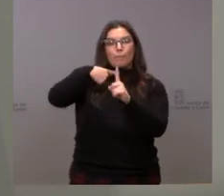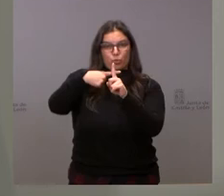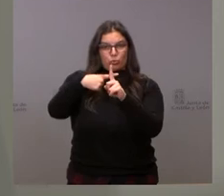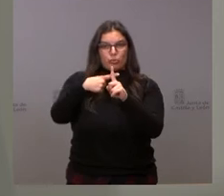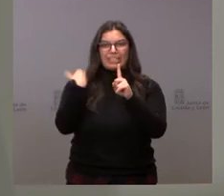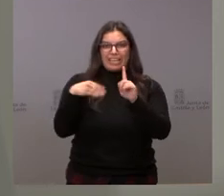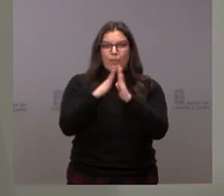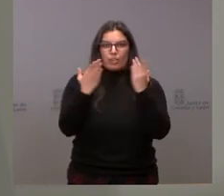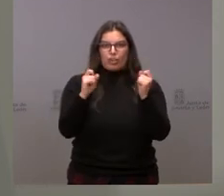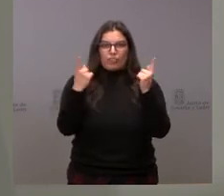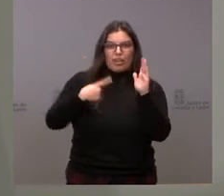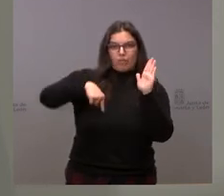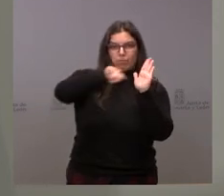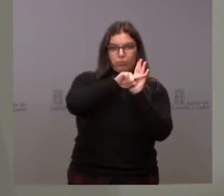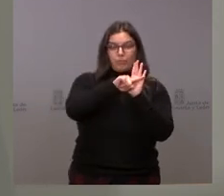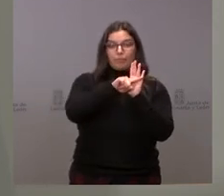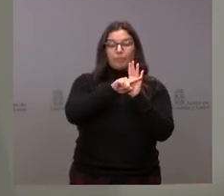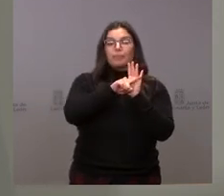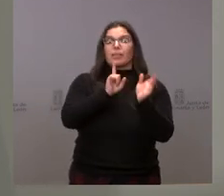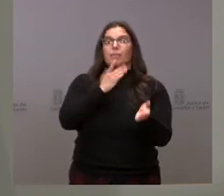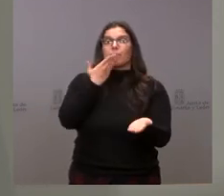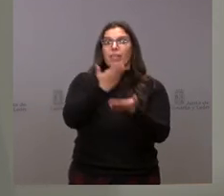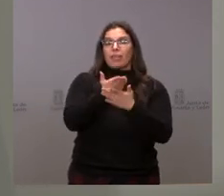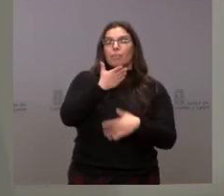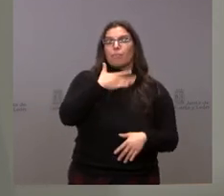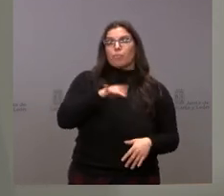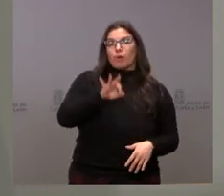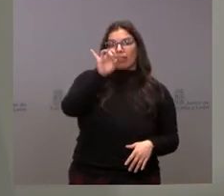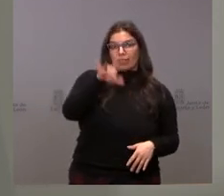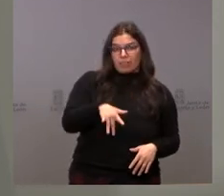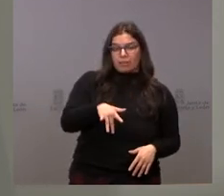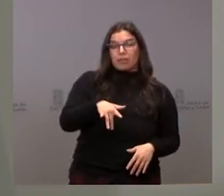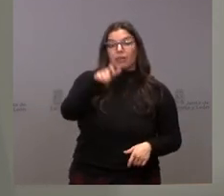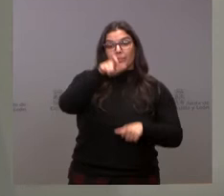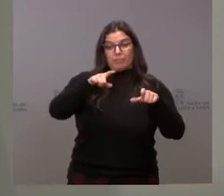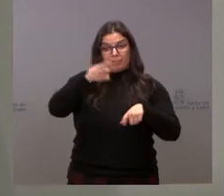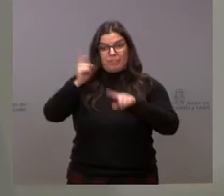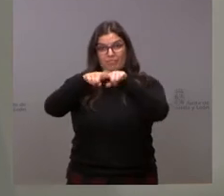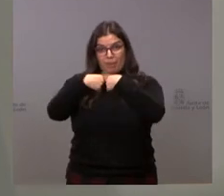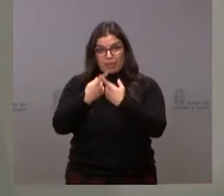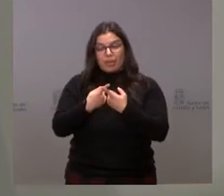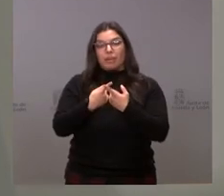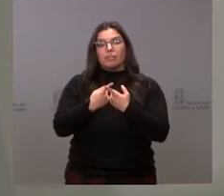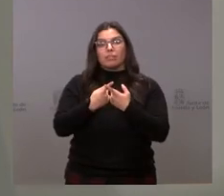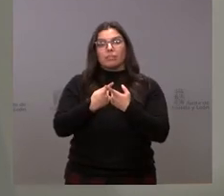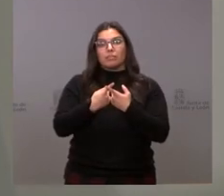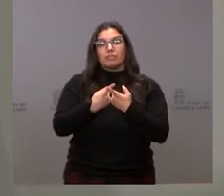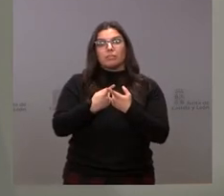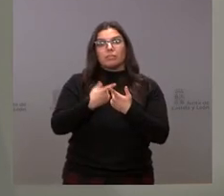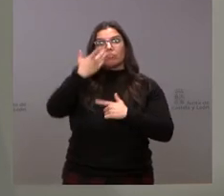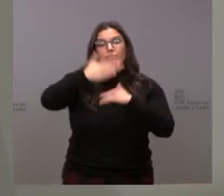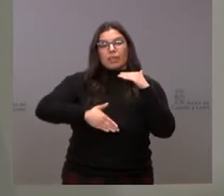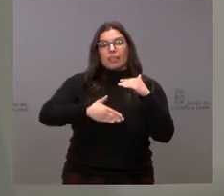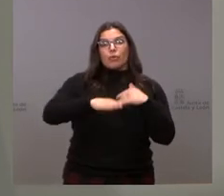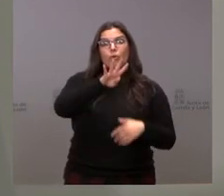misma se podrán acceder las familias a través de este programa de gratuidad de libros de texto con un periodo de solicitud que va